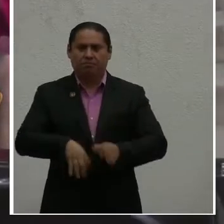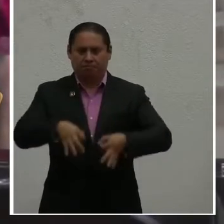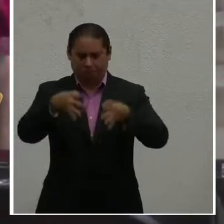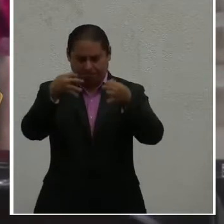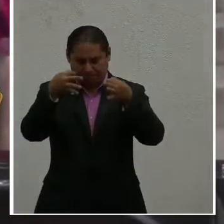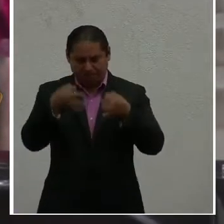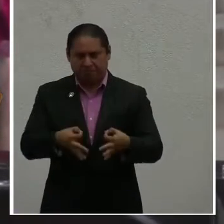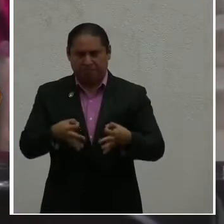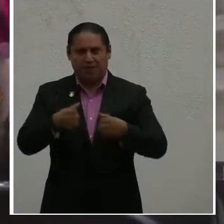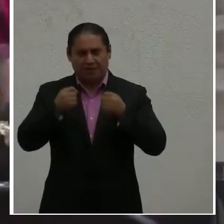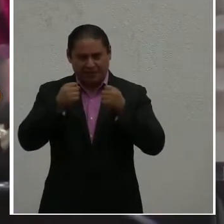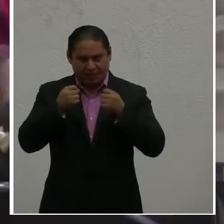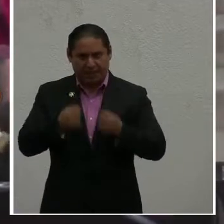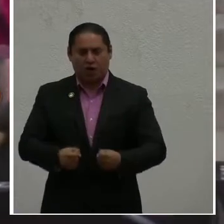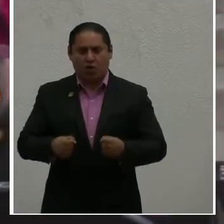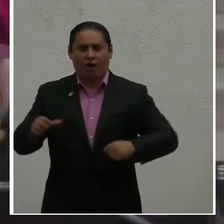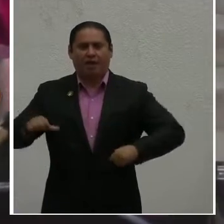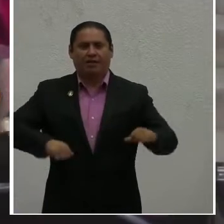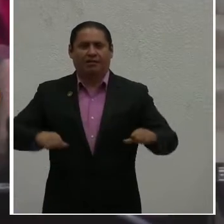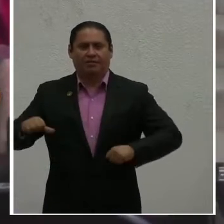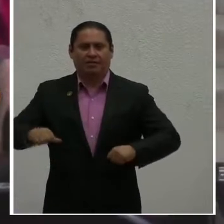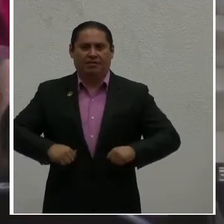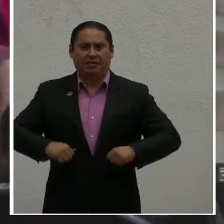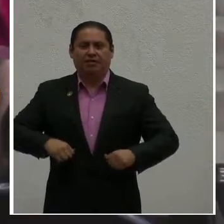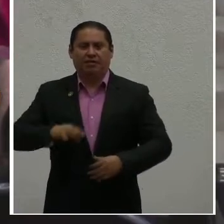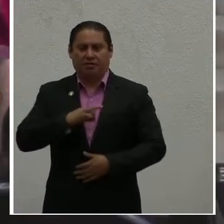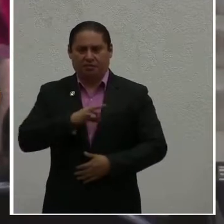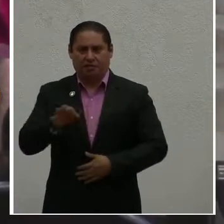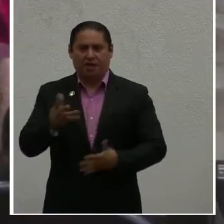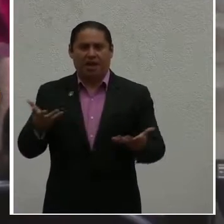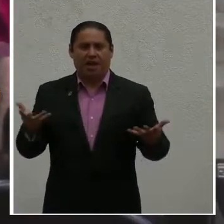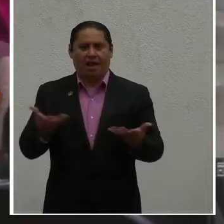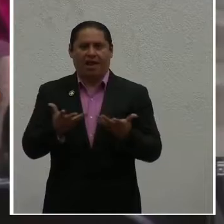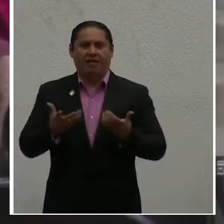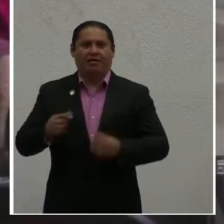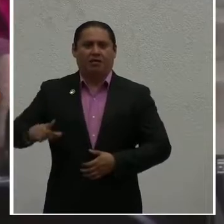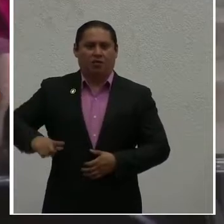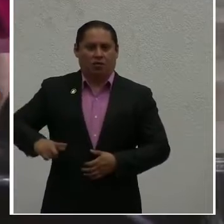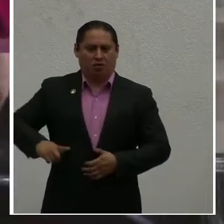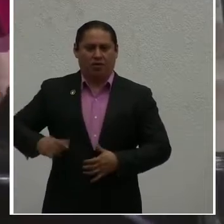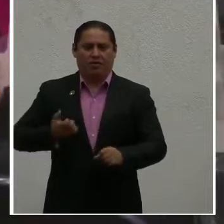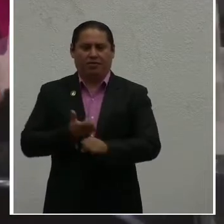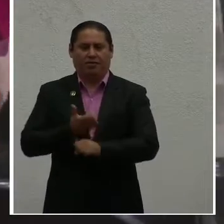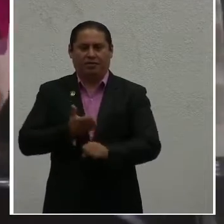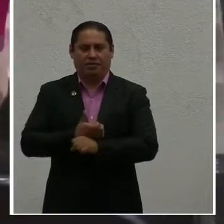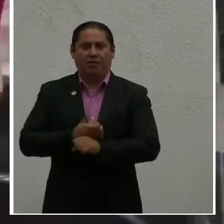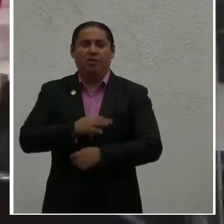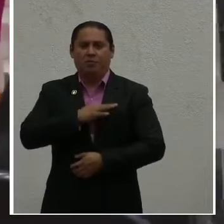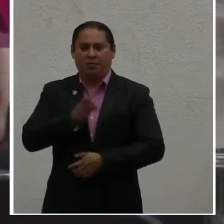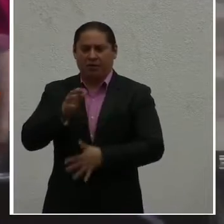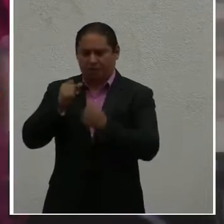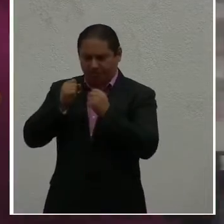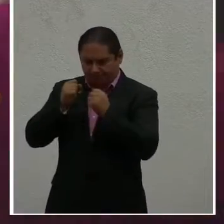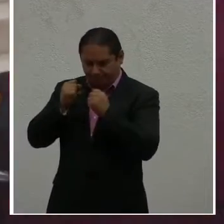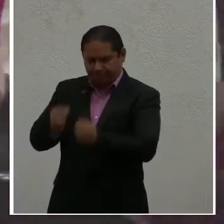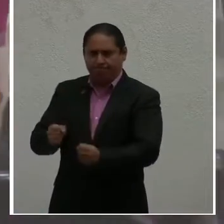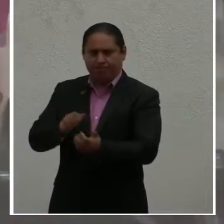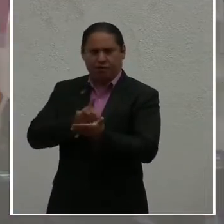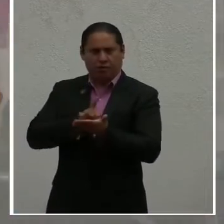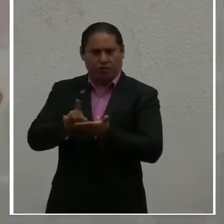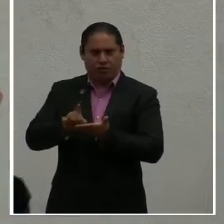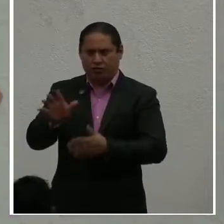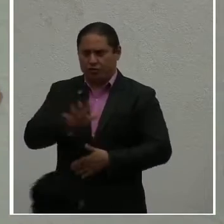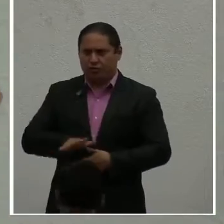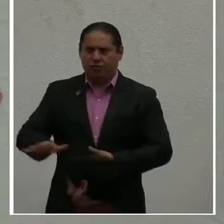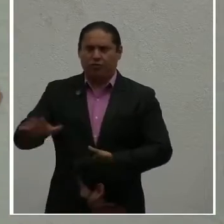las acciones que realiza el Poder Ejecutivo, para garantizar así el ejercicio de derechos y brindar